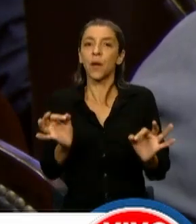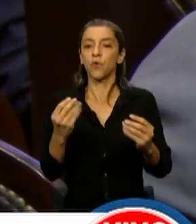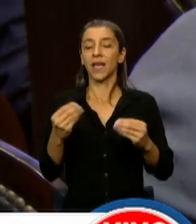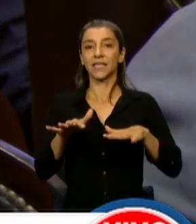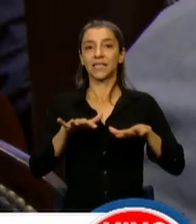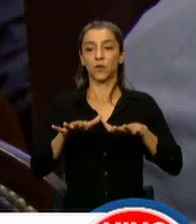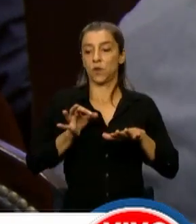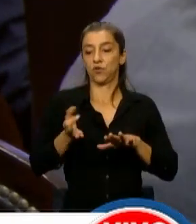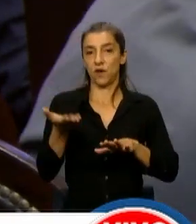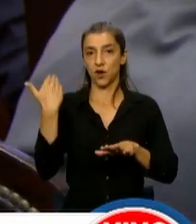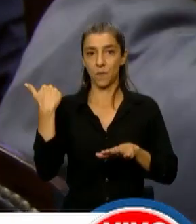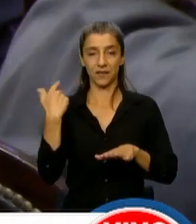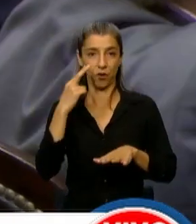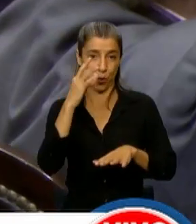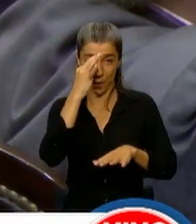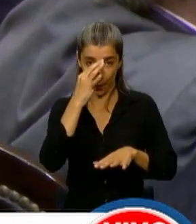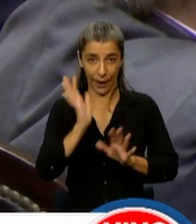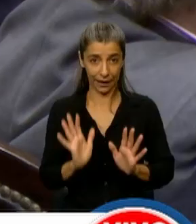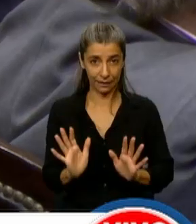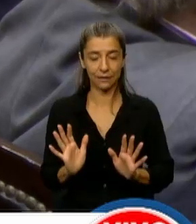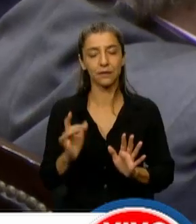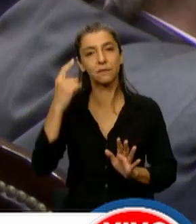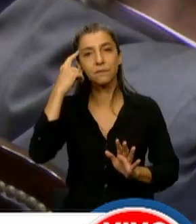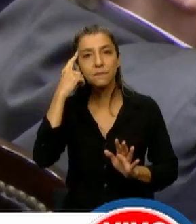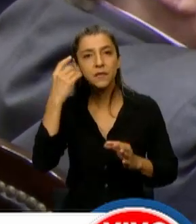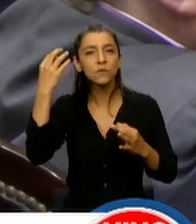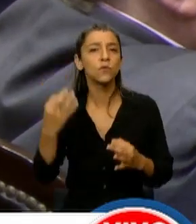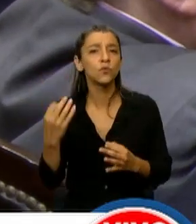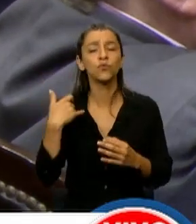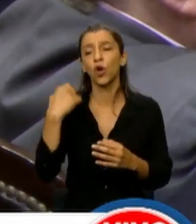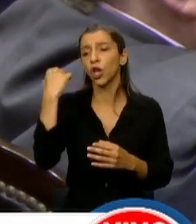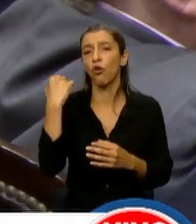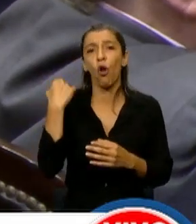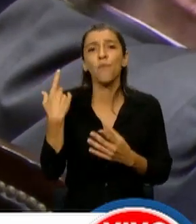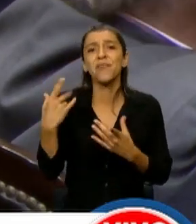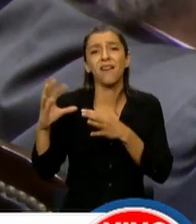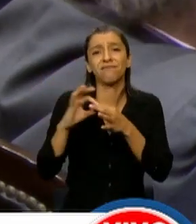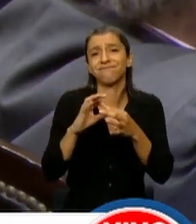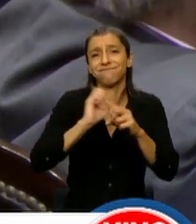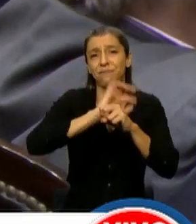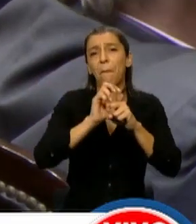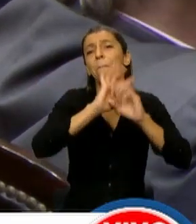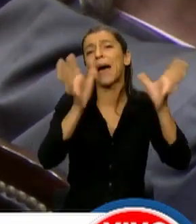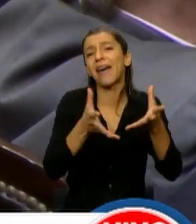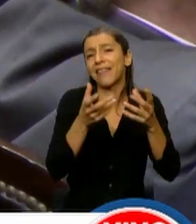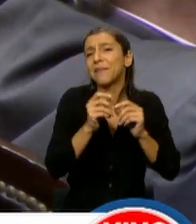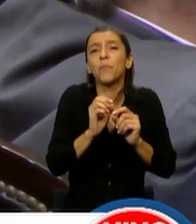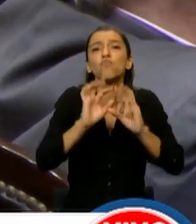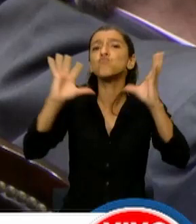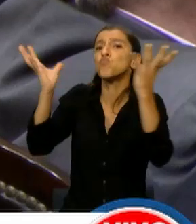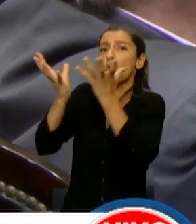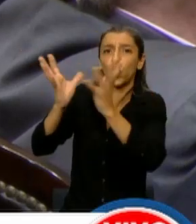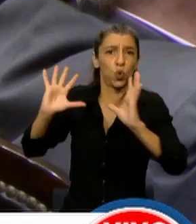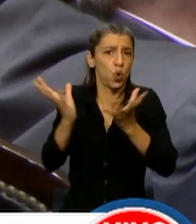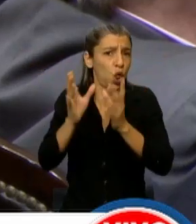el del año pasado, el 2020, con las consecuencias económicas de la pandemia a nivel mundial y que